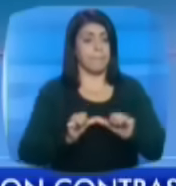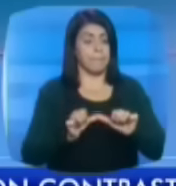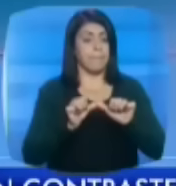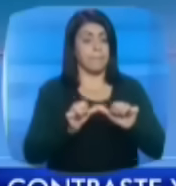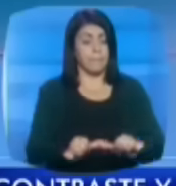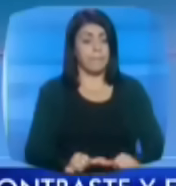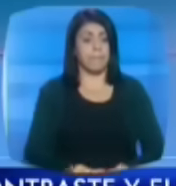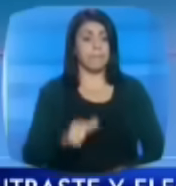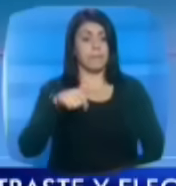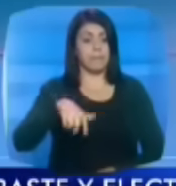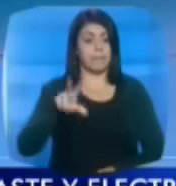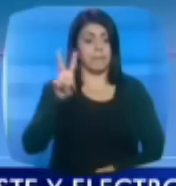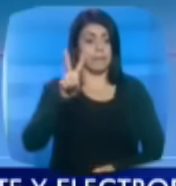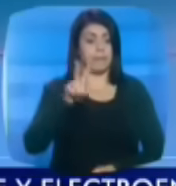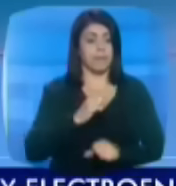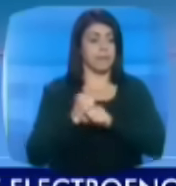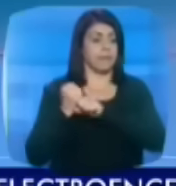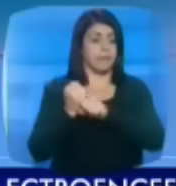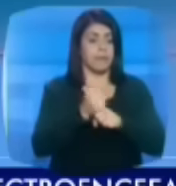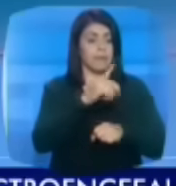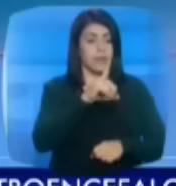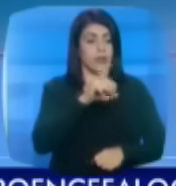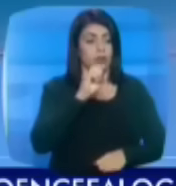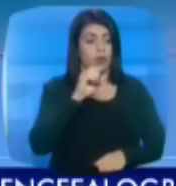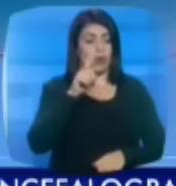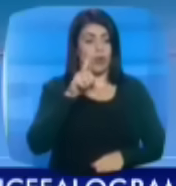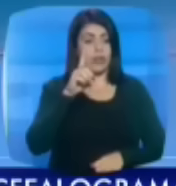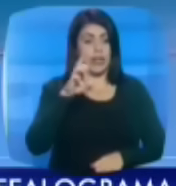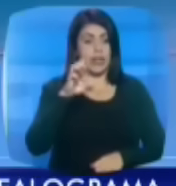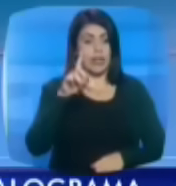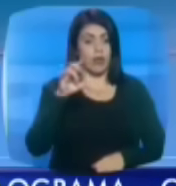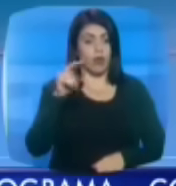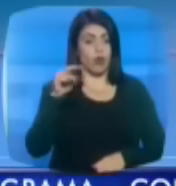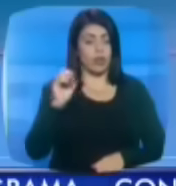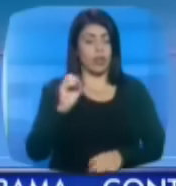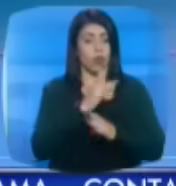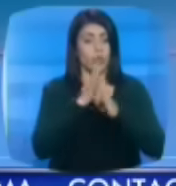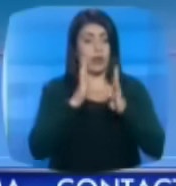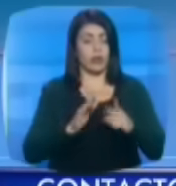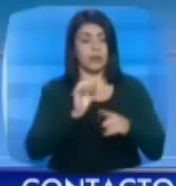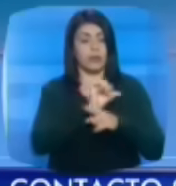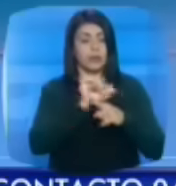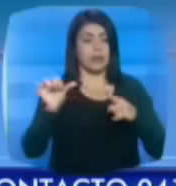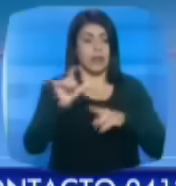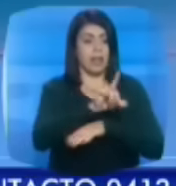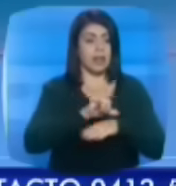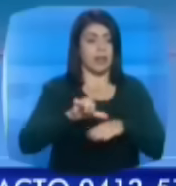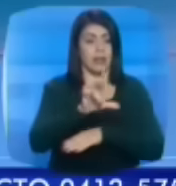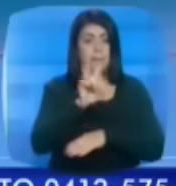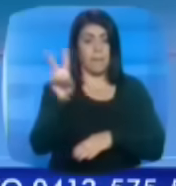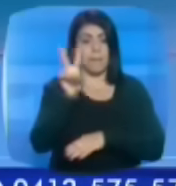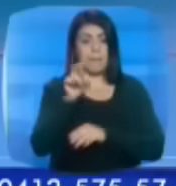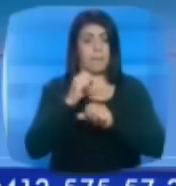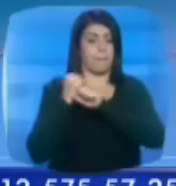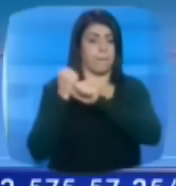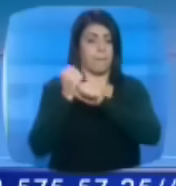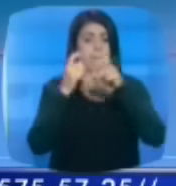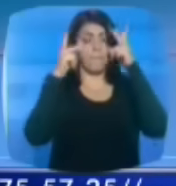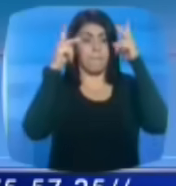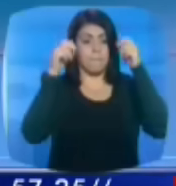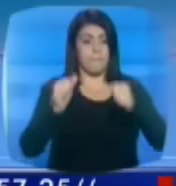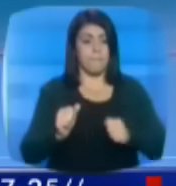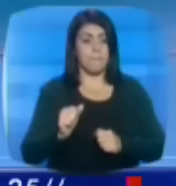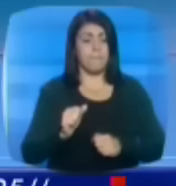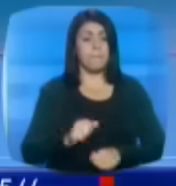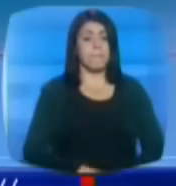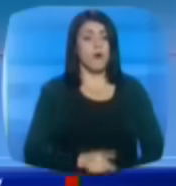Continuamos con la pelota criolla. Dodelonis Martín fue seleccionado como el jugador de la semana en la Liga Venezolana de Béisbol Profesional.